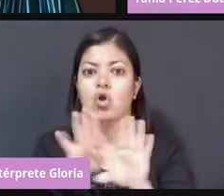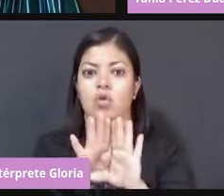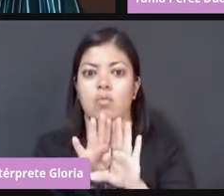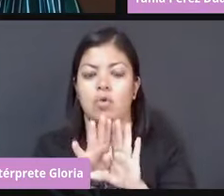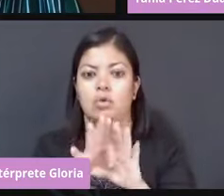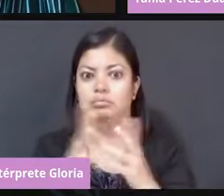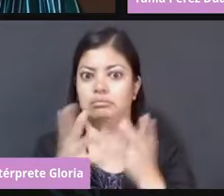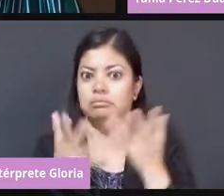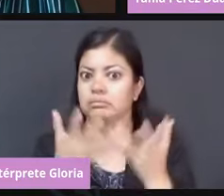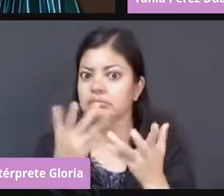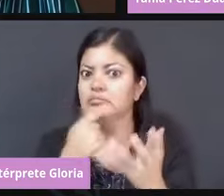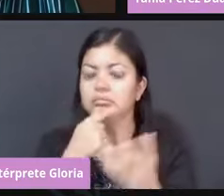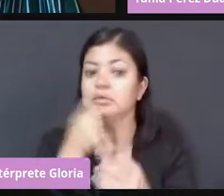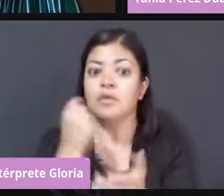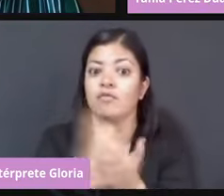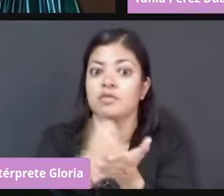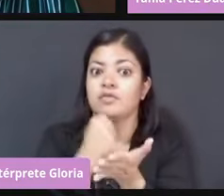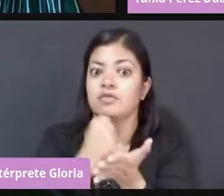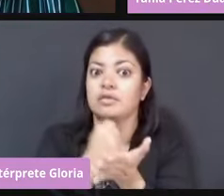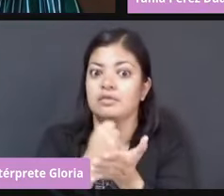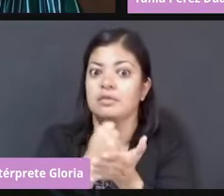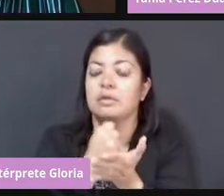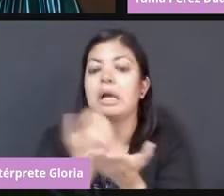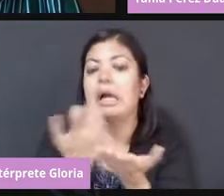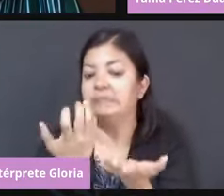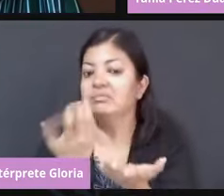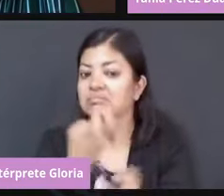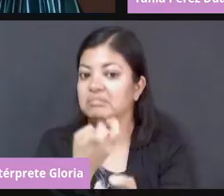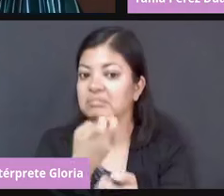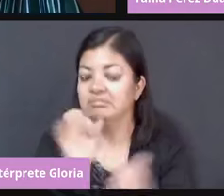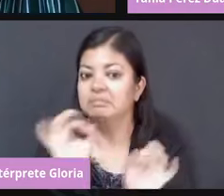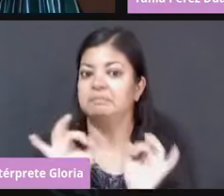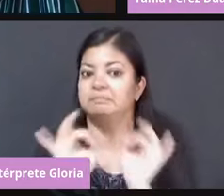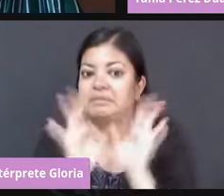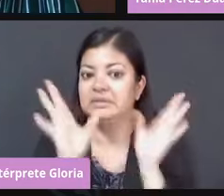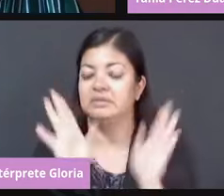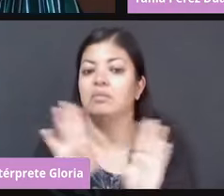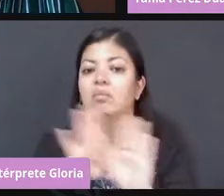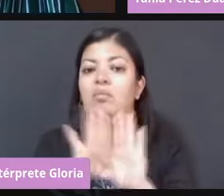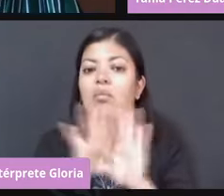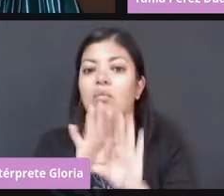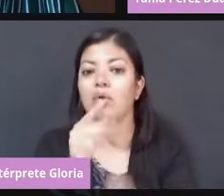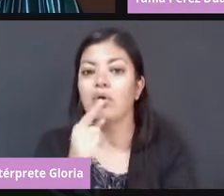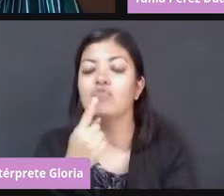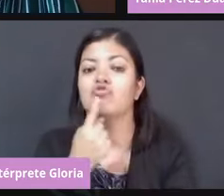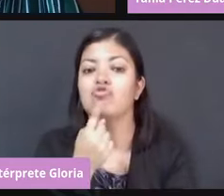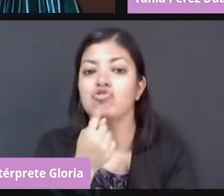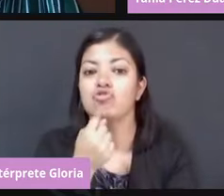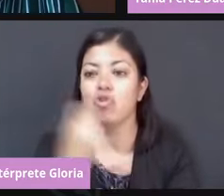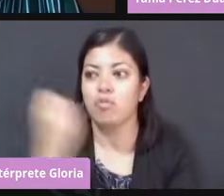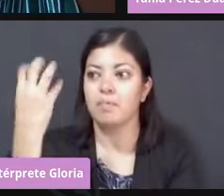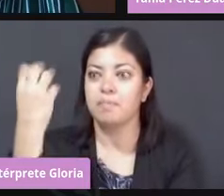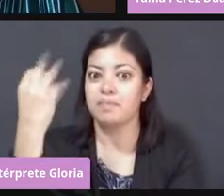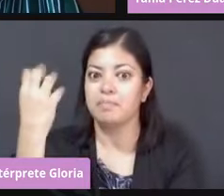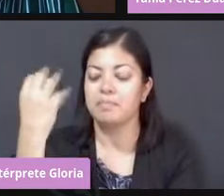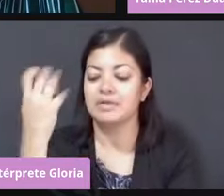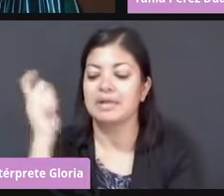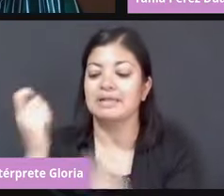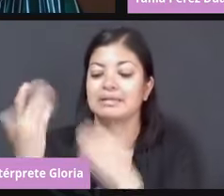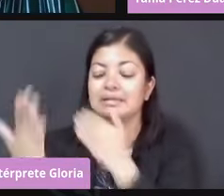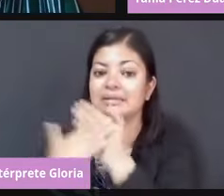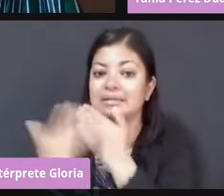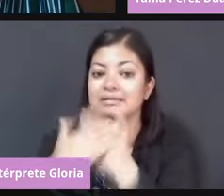ahí sí podría ser, digo, entre otras cosas, ¿no? Pero sí podría ser como un foquito rojo que podríamos tomar a